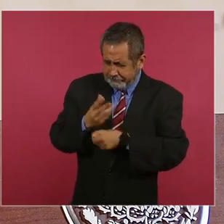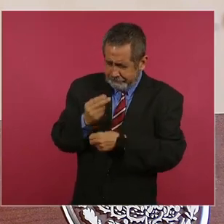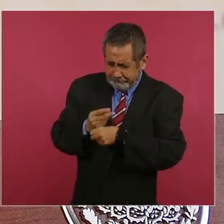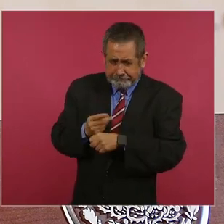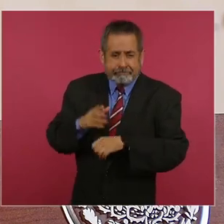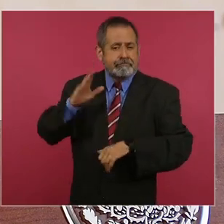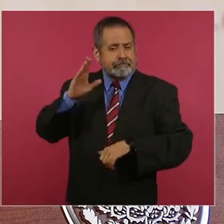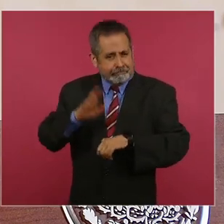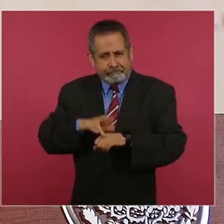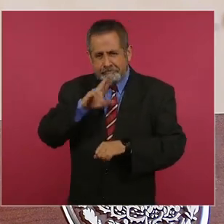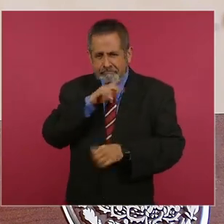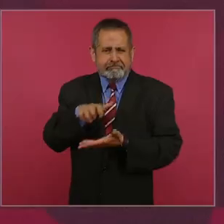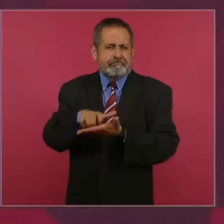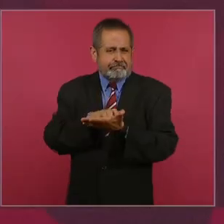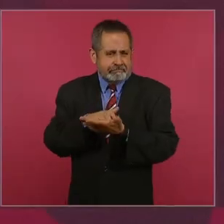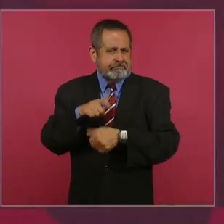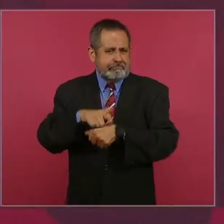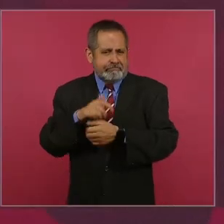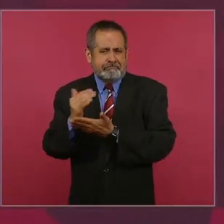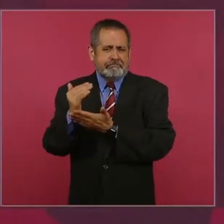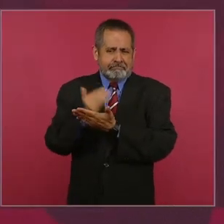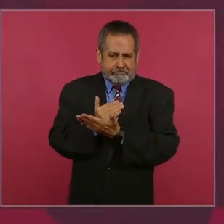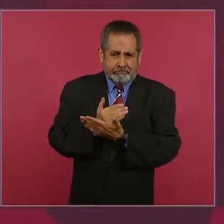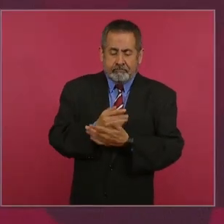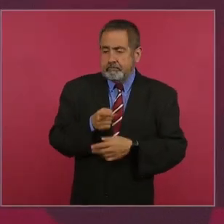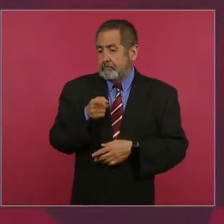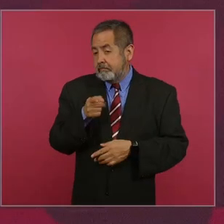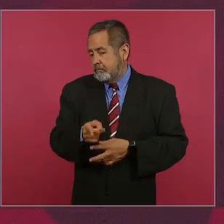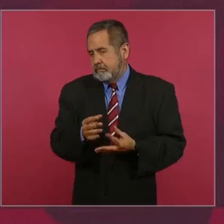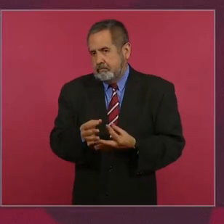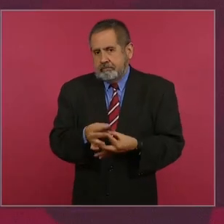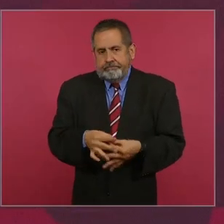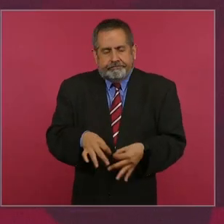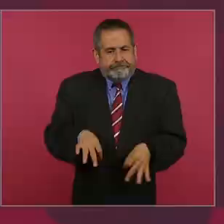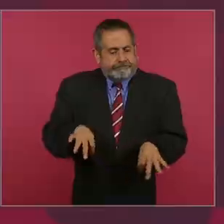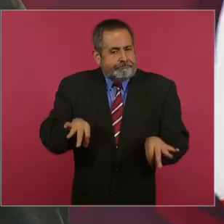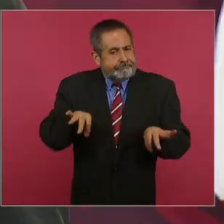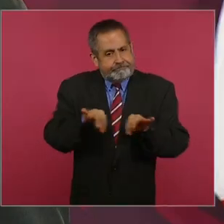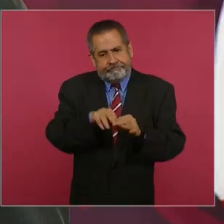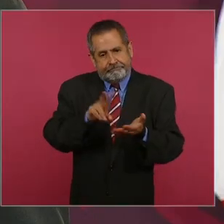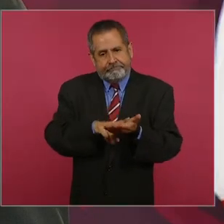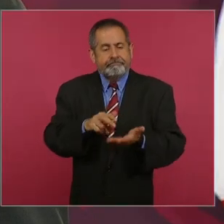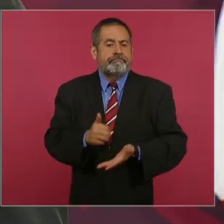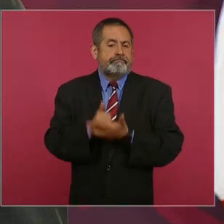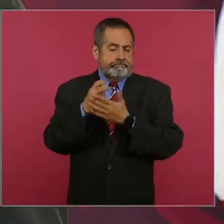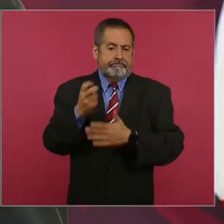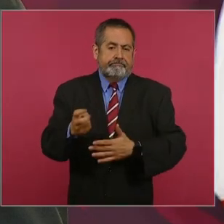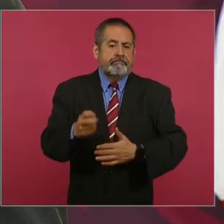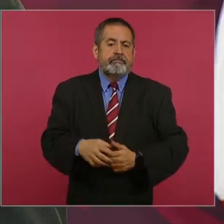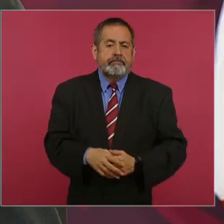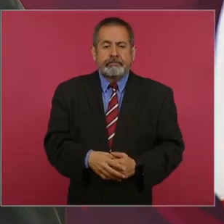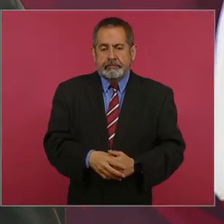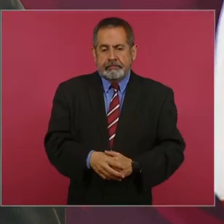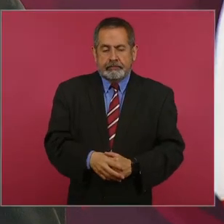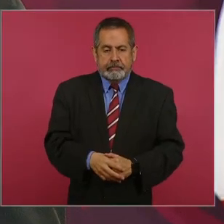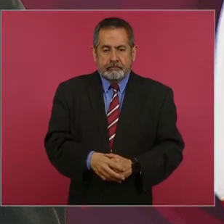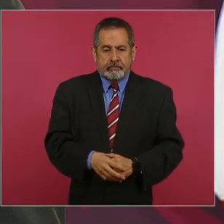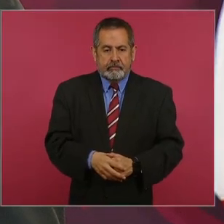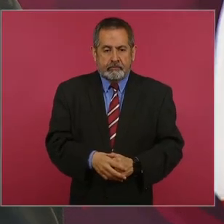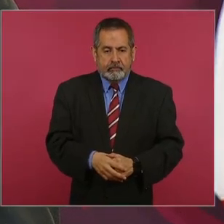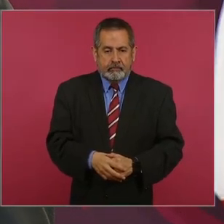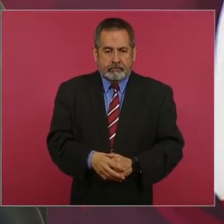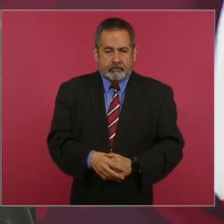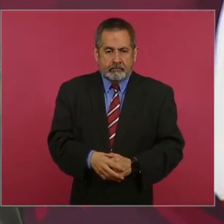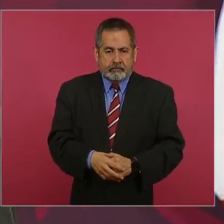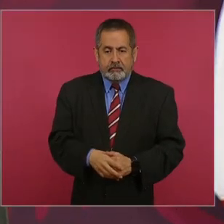va a ser algo importantísimo ese proyecto ya